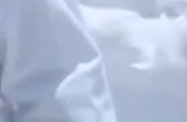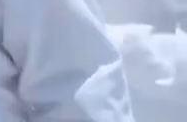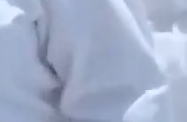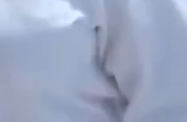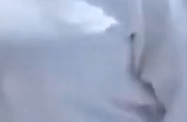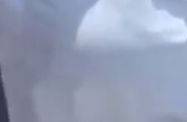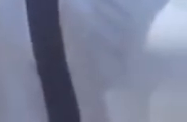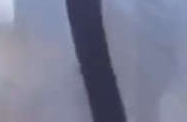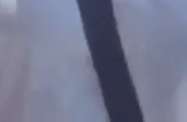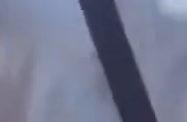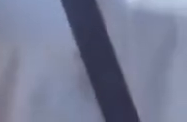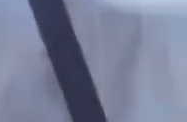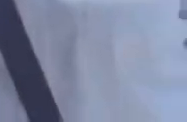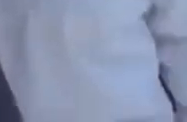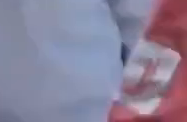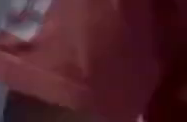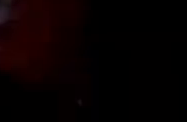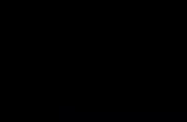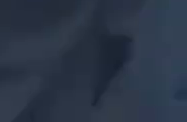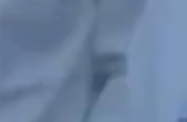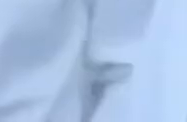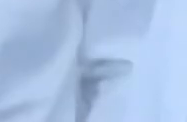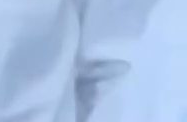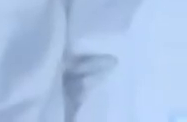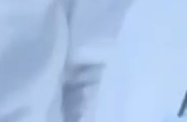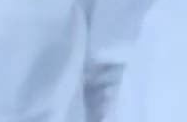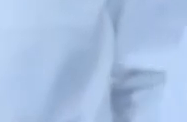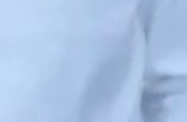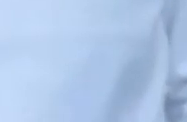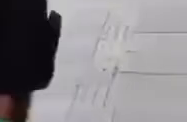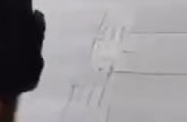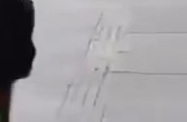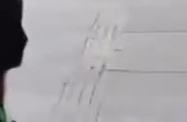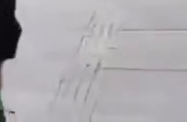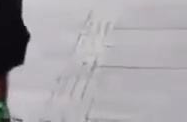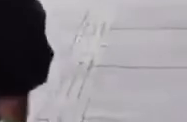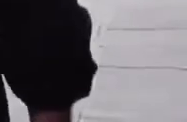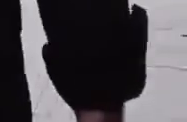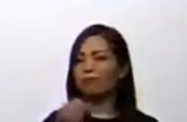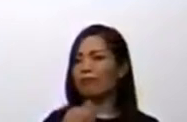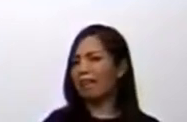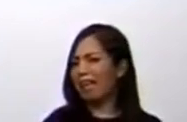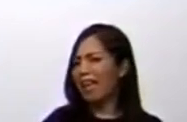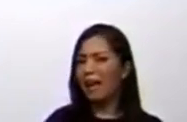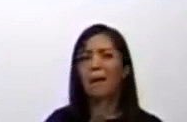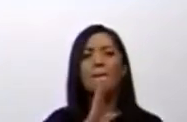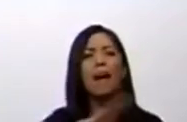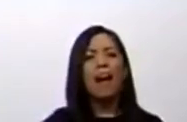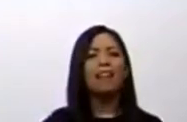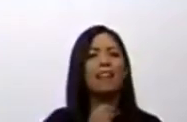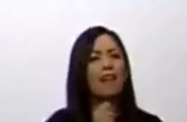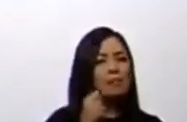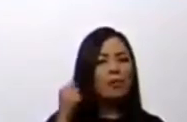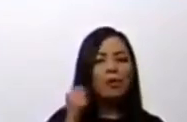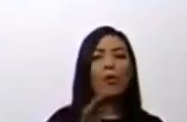la presidencia municipal de la ciudad, todo cortesía de la marcada inoperancia del Instituto Electoral del Estado. En Jalisco, por poner